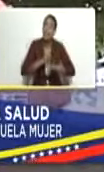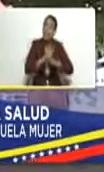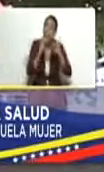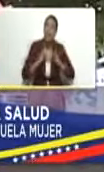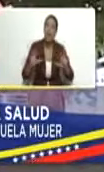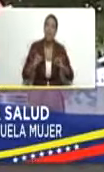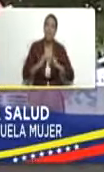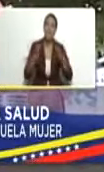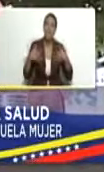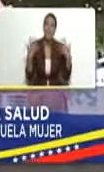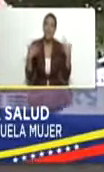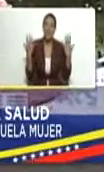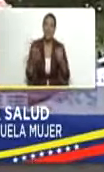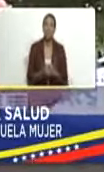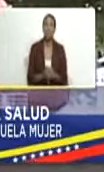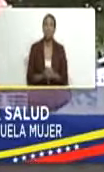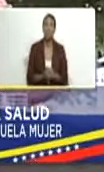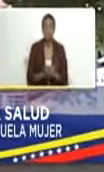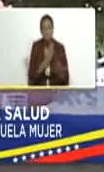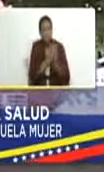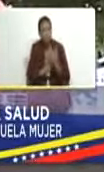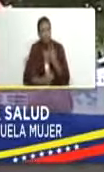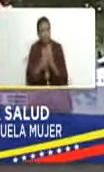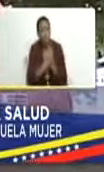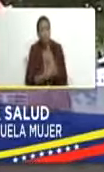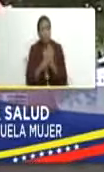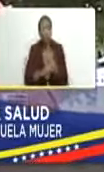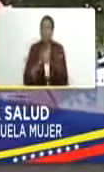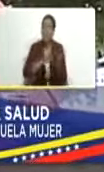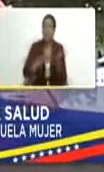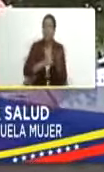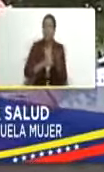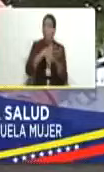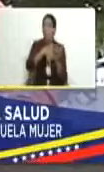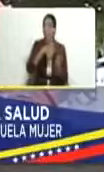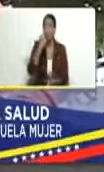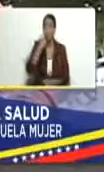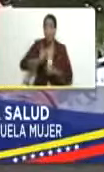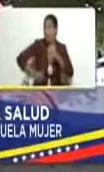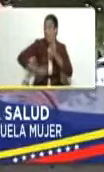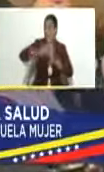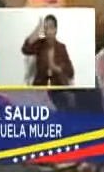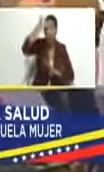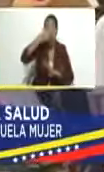y felicidad, de solidaridad verdadera, de crecimiento.